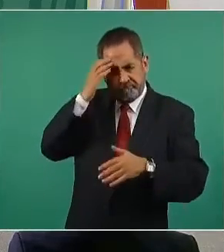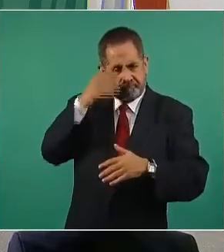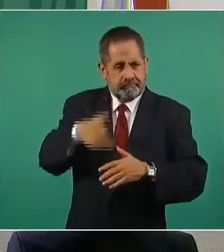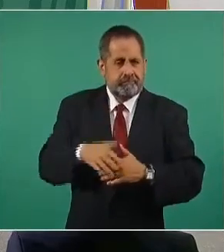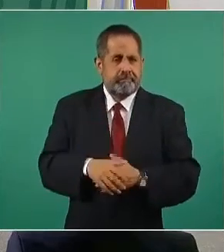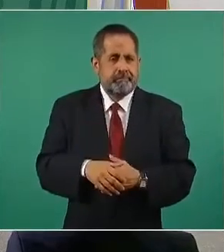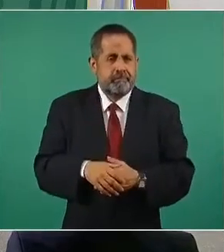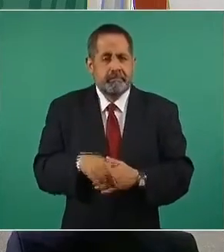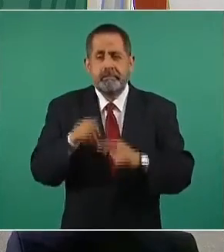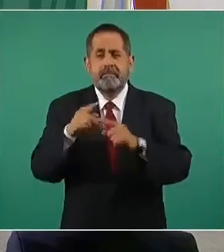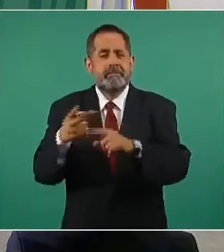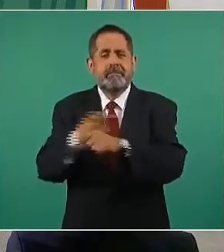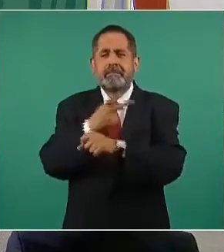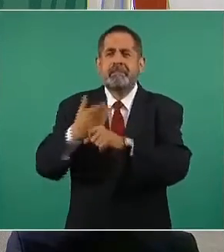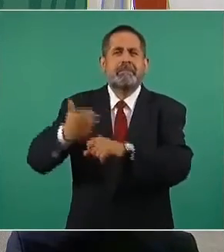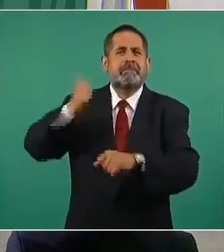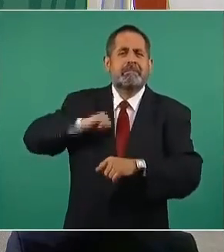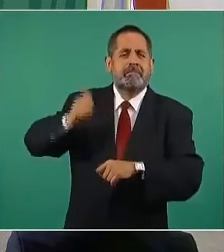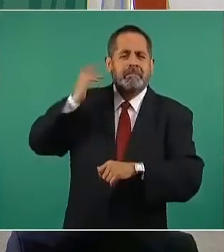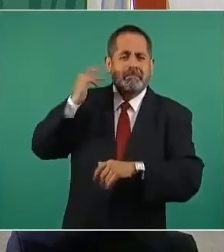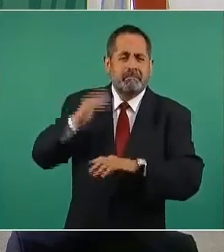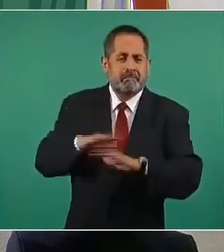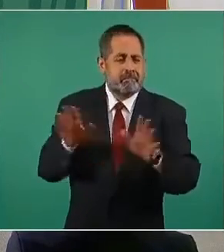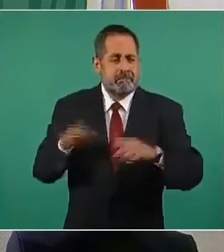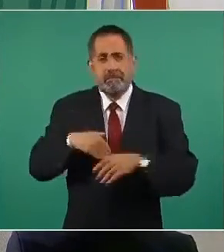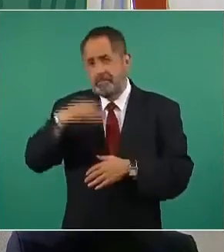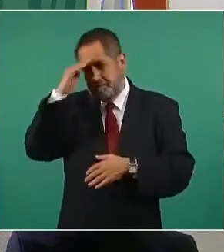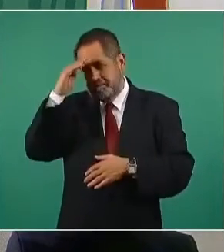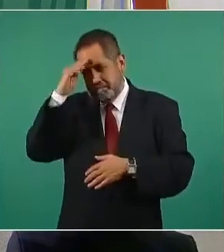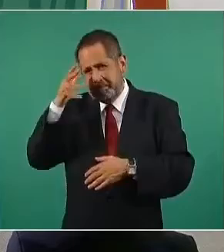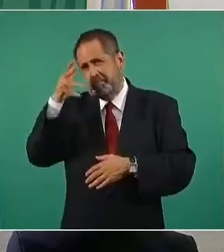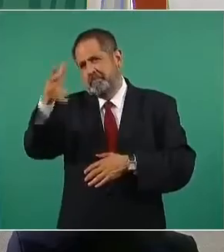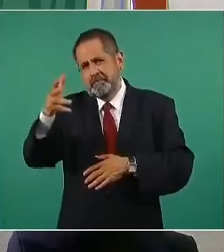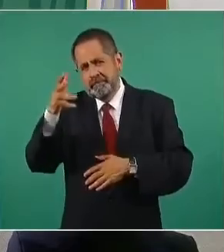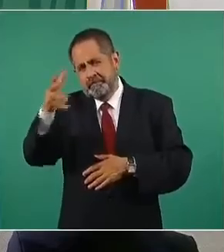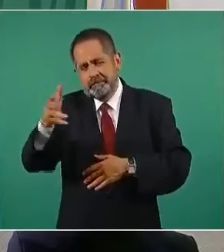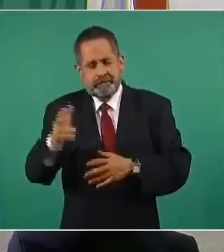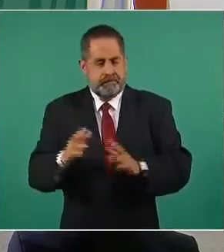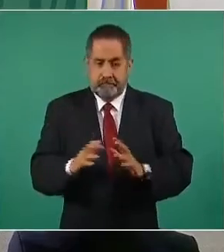Esto es anacrónico. Pensemos en el futuro.